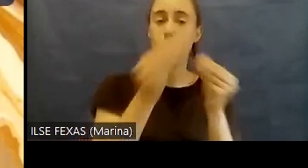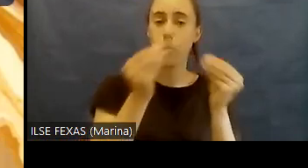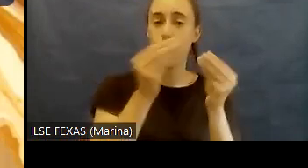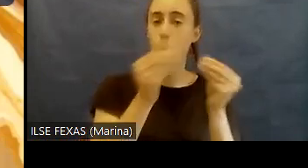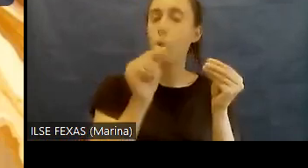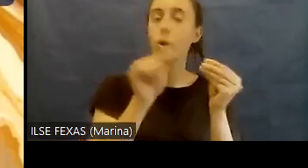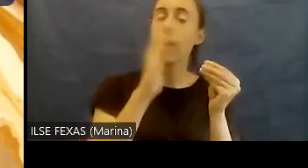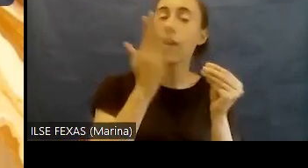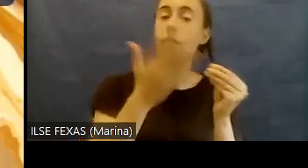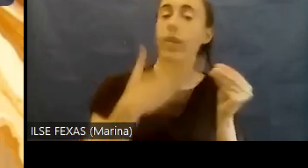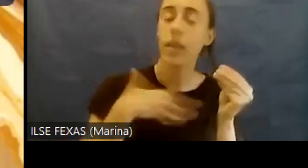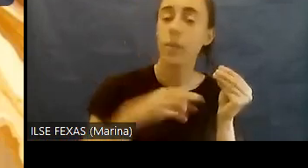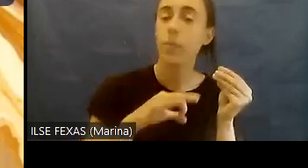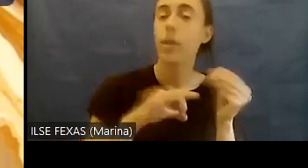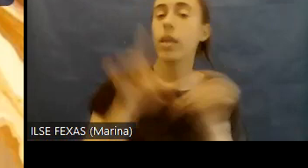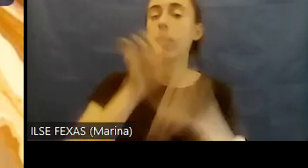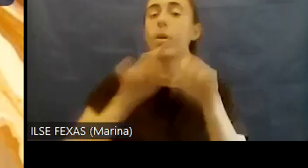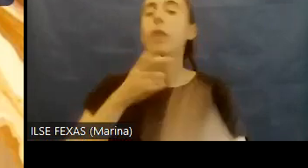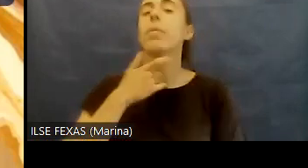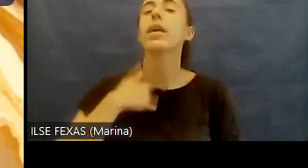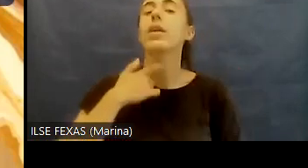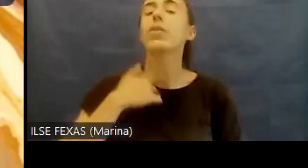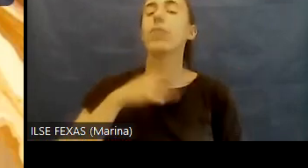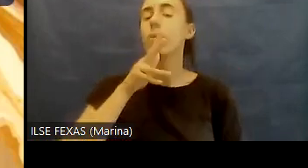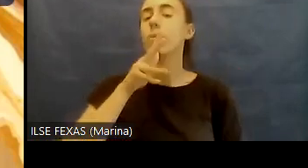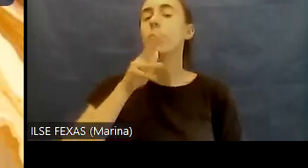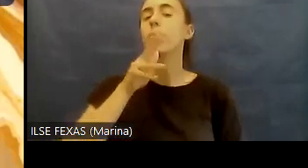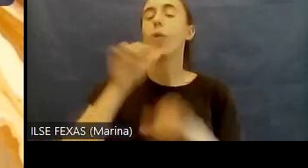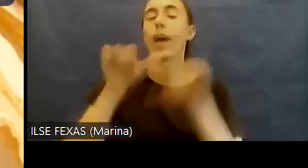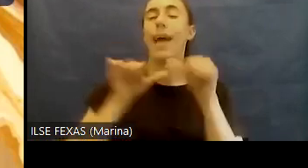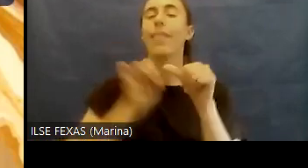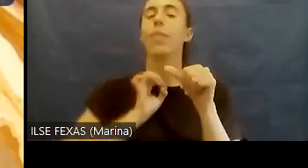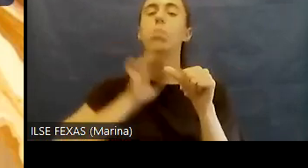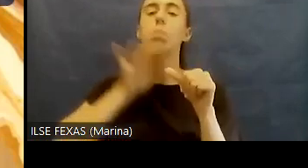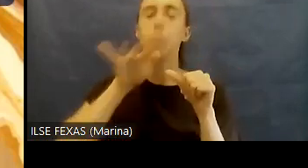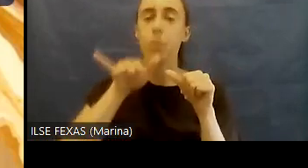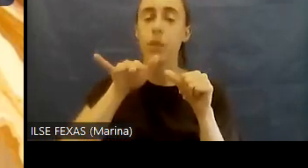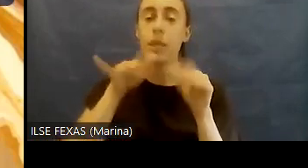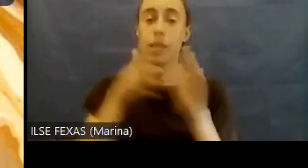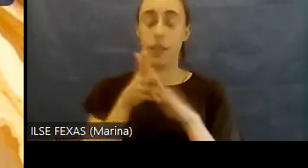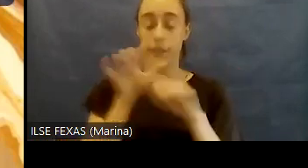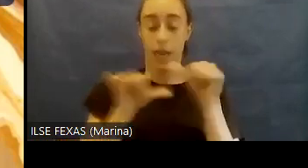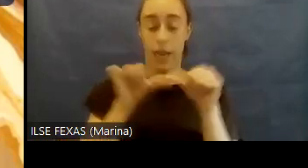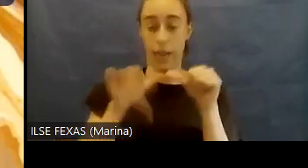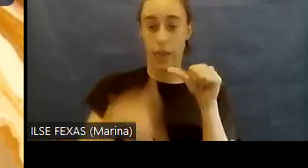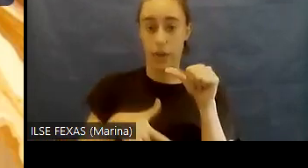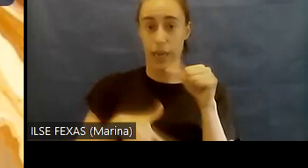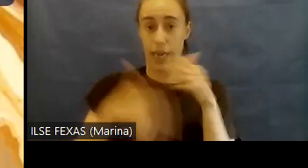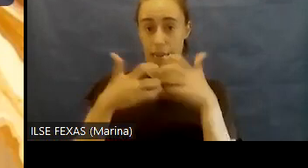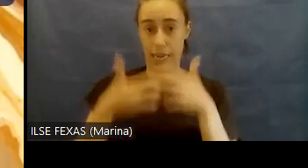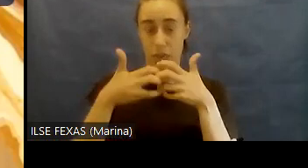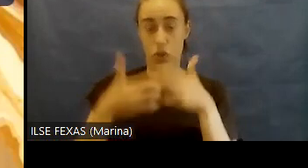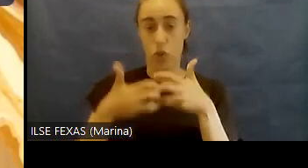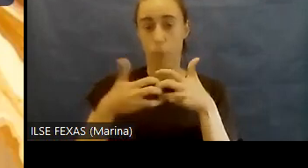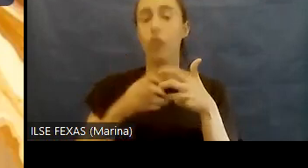afectación a nivel de esófago por reflujo gastroesofágico, es decir, por el pase del ácido del estómago a nivel del